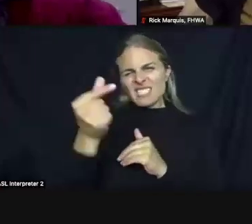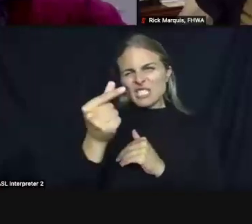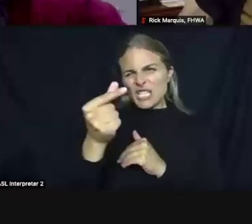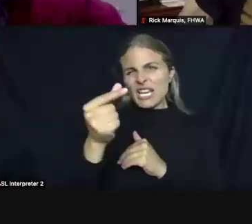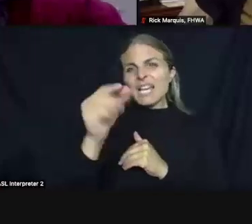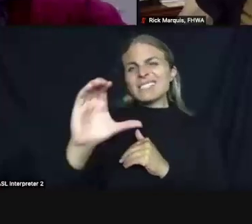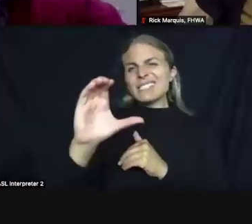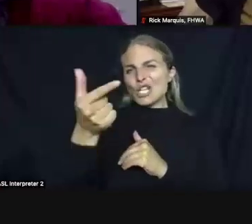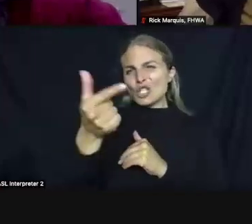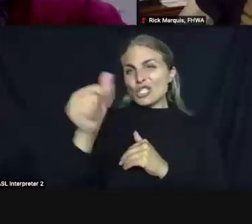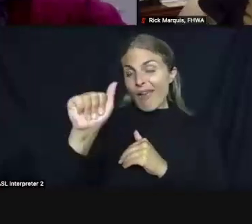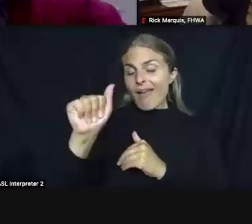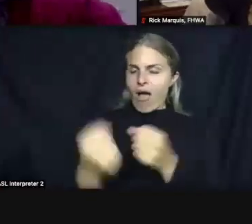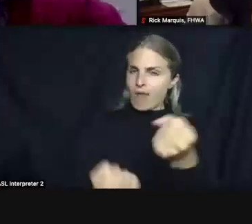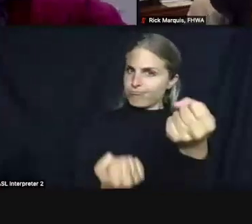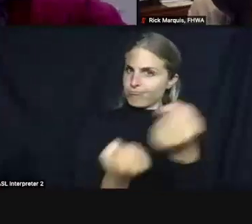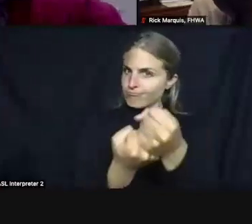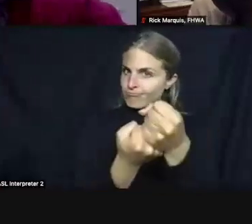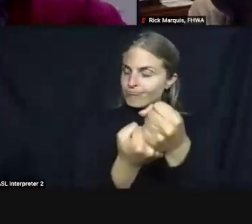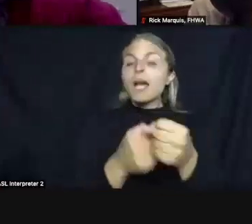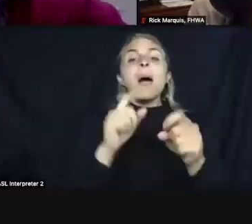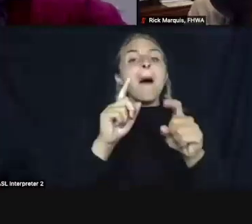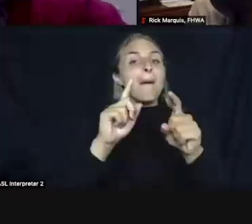alternativa, estoy a favor.